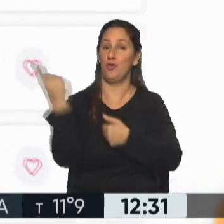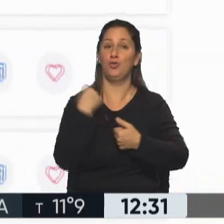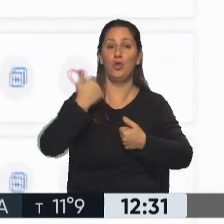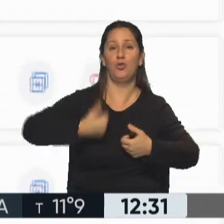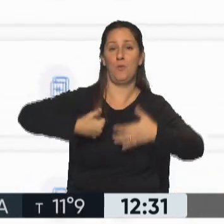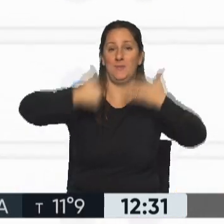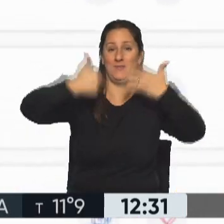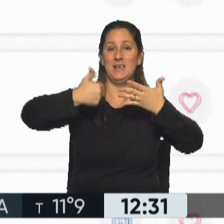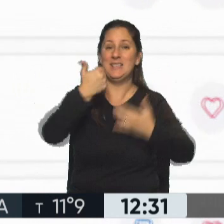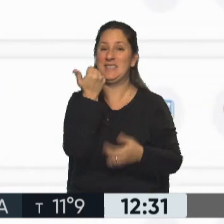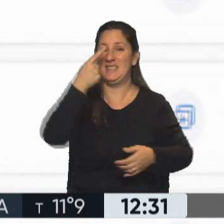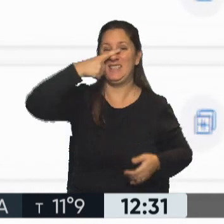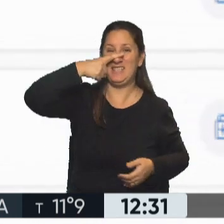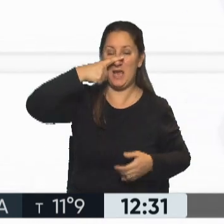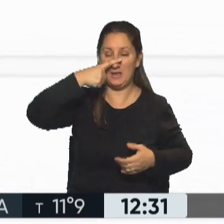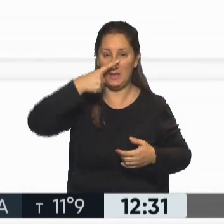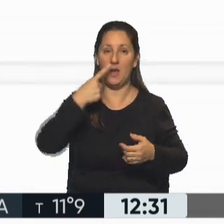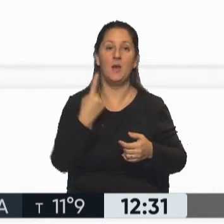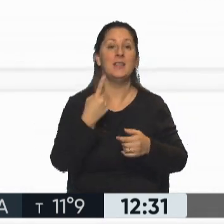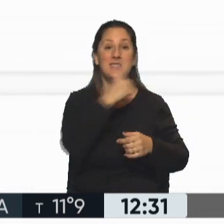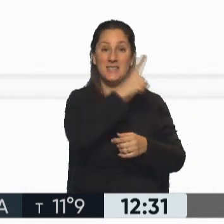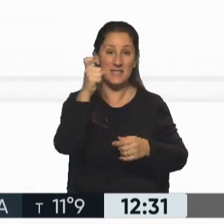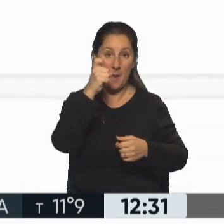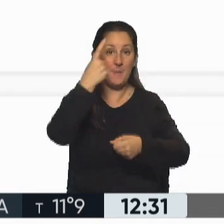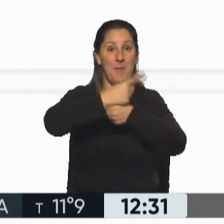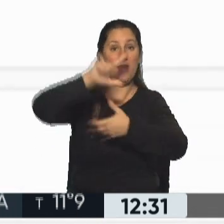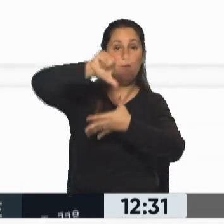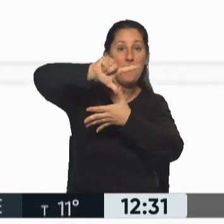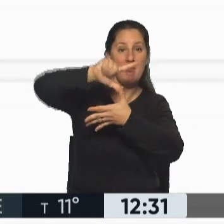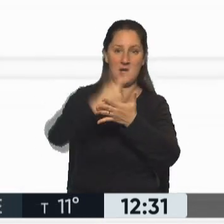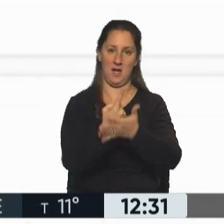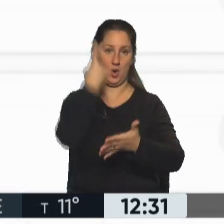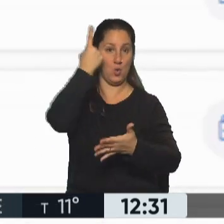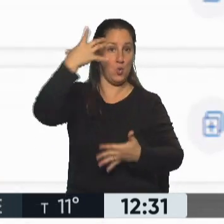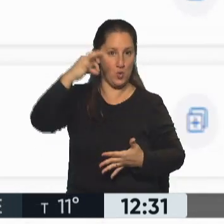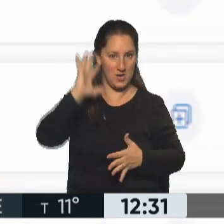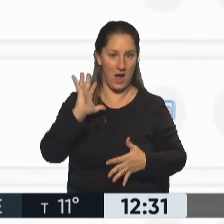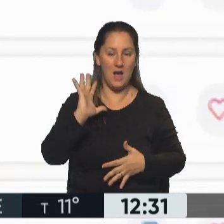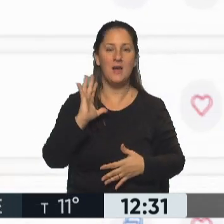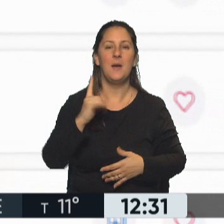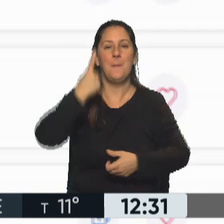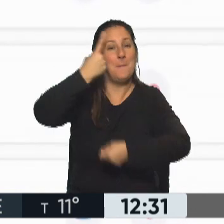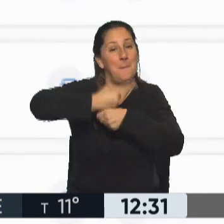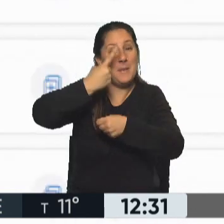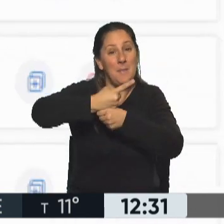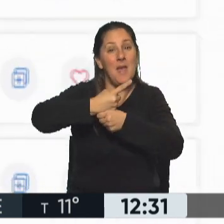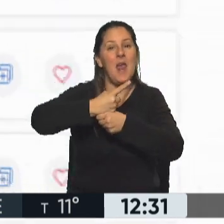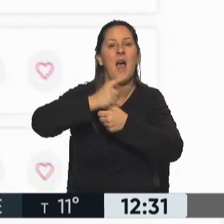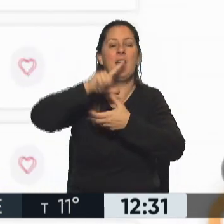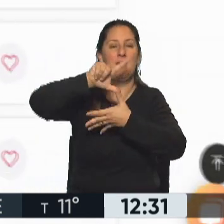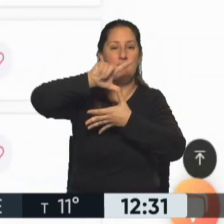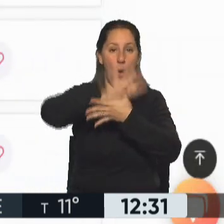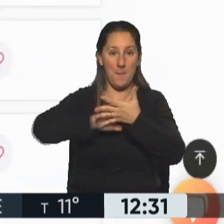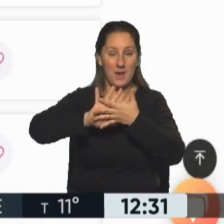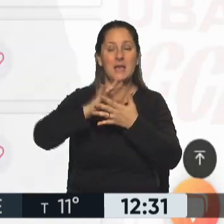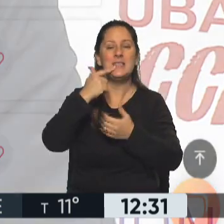puesto 67, la única entre las 100 primeras de Iberoamérica, la primera para este ranking en Iberoamérica. Y si